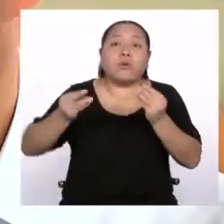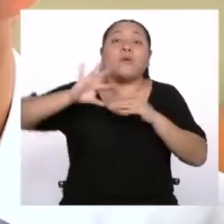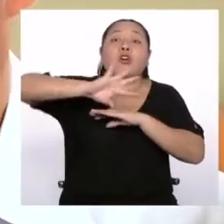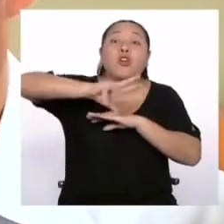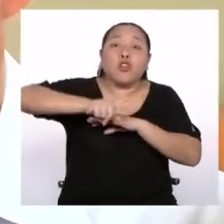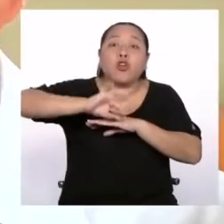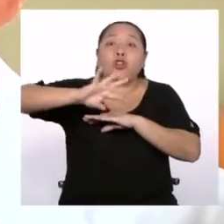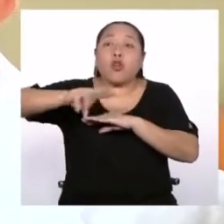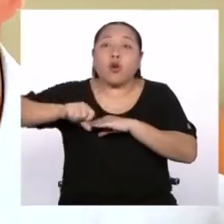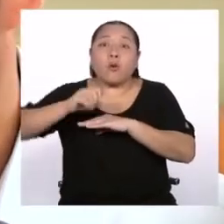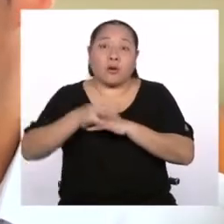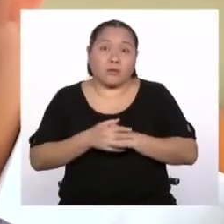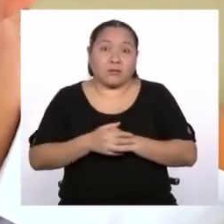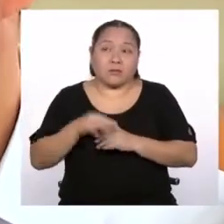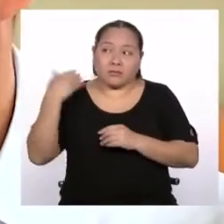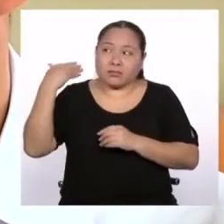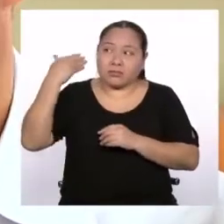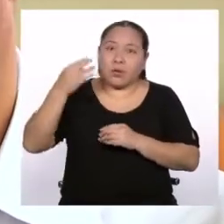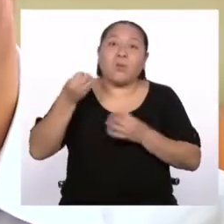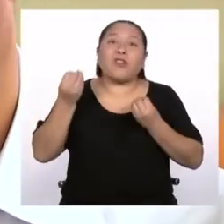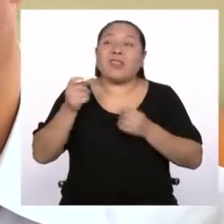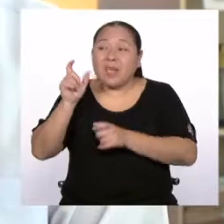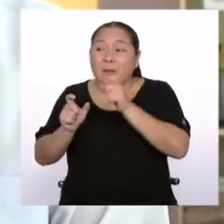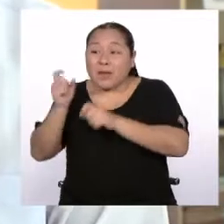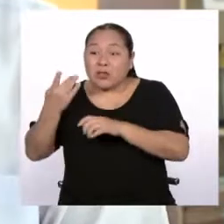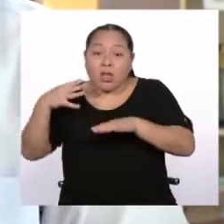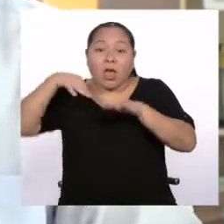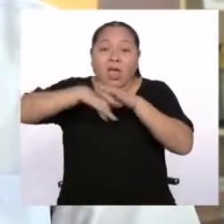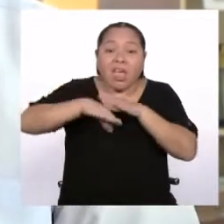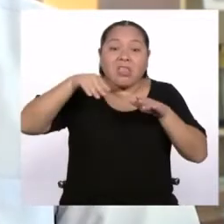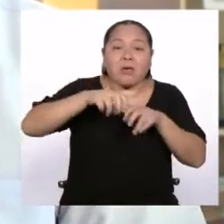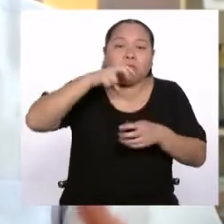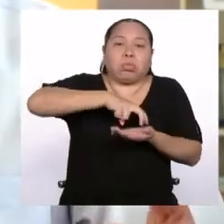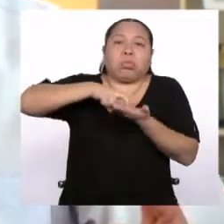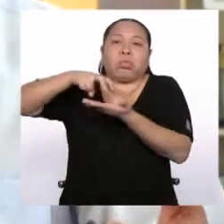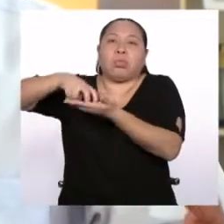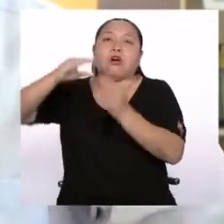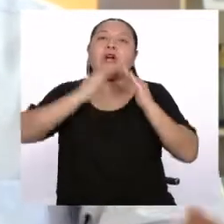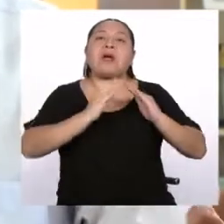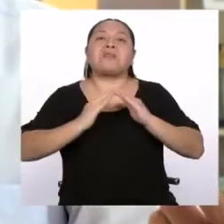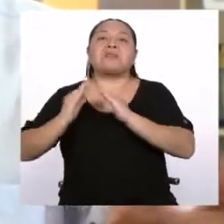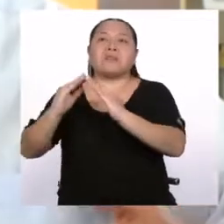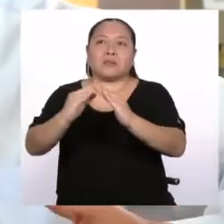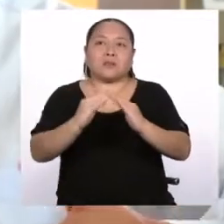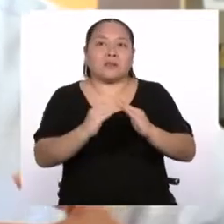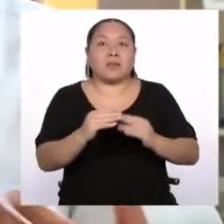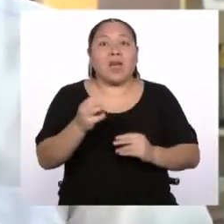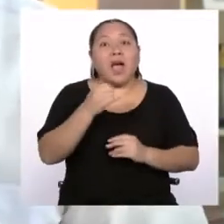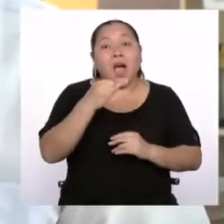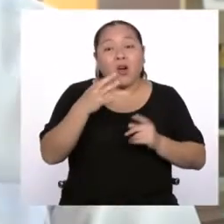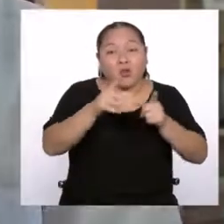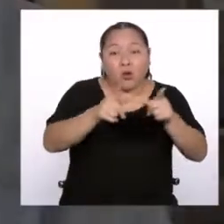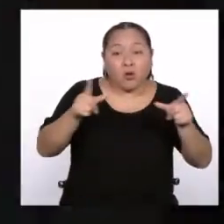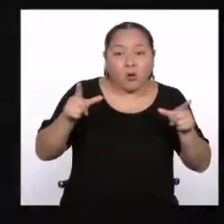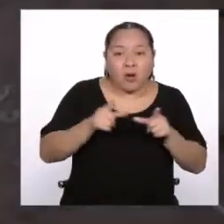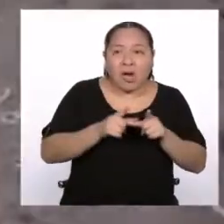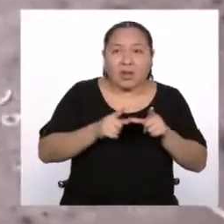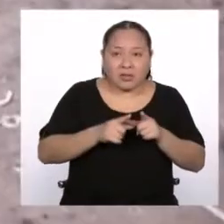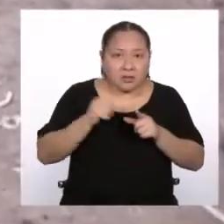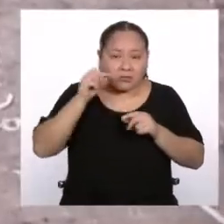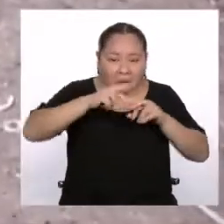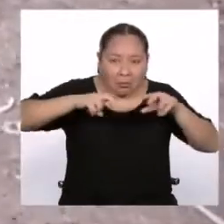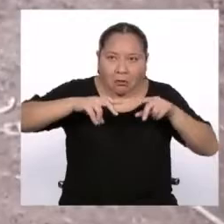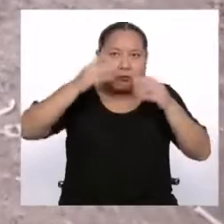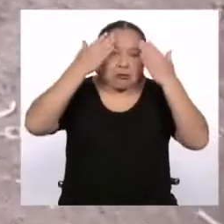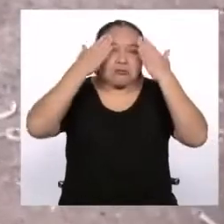últimas décadas, producto de las ocupaciones urbanas. Y porque en algunos casos algunas zonas arqueológicas todavía no han sido identificadas.